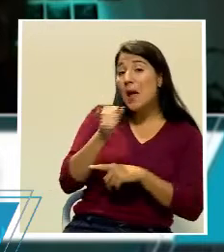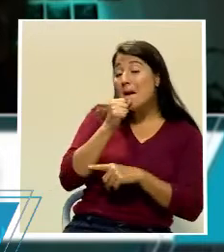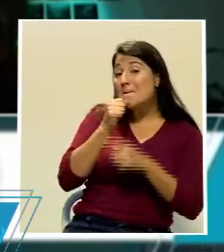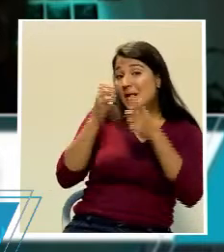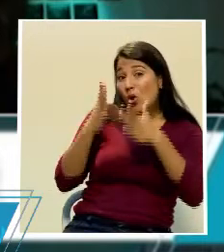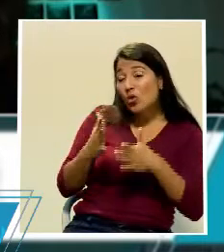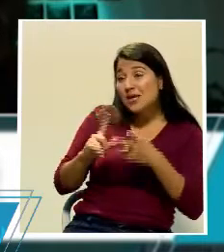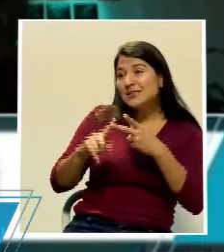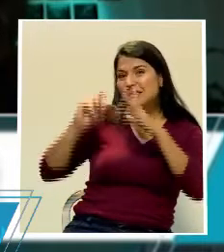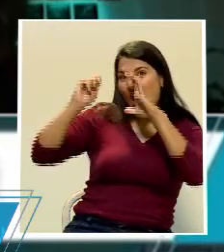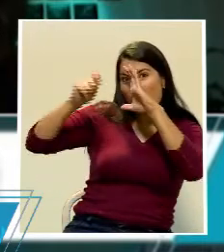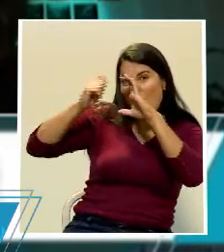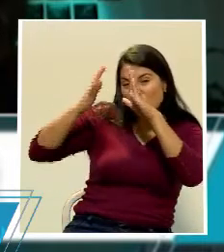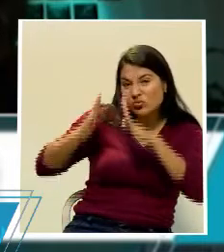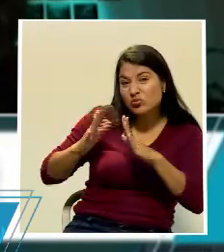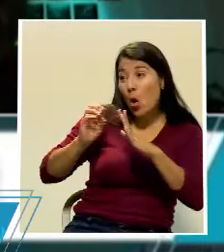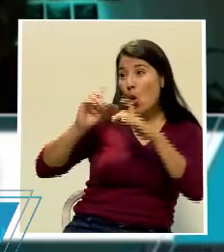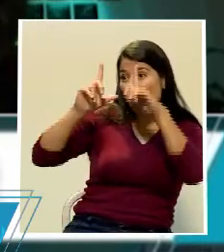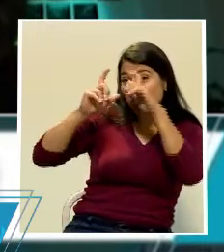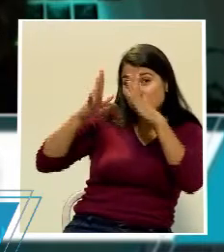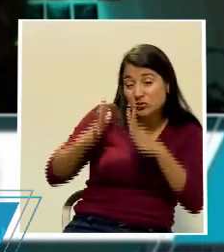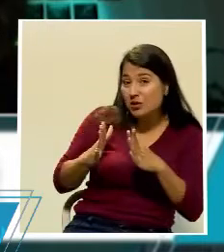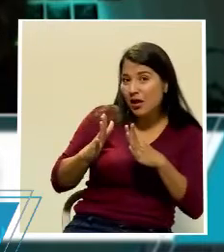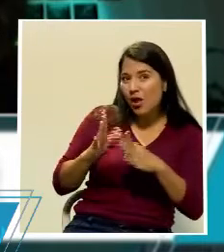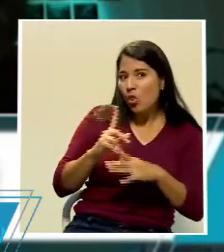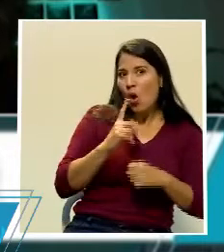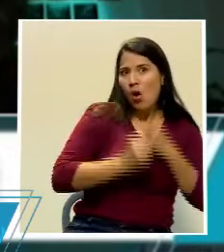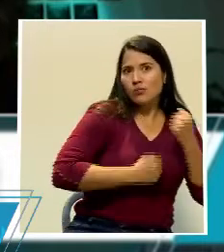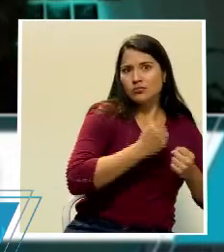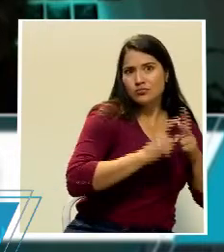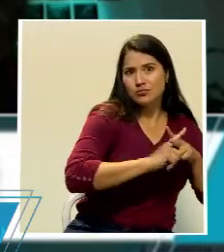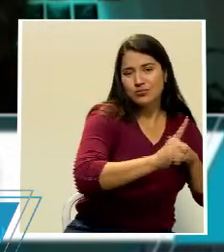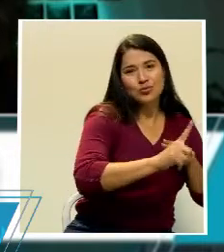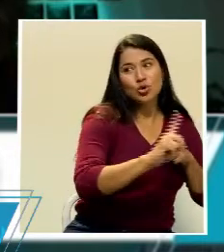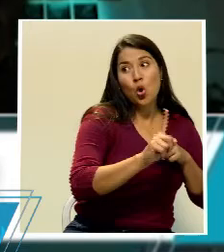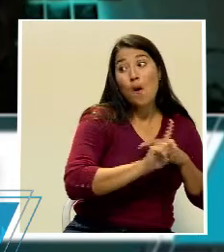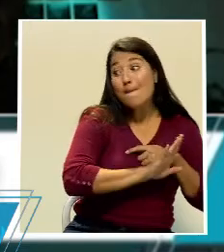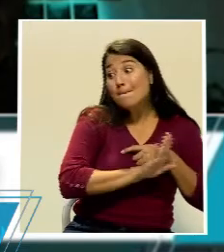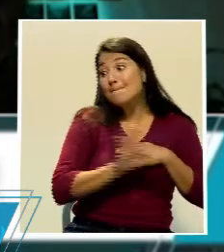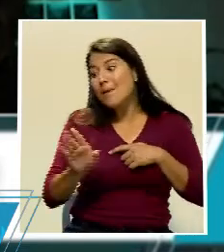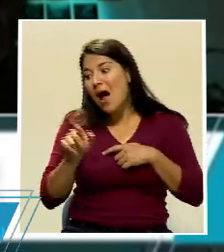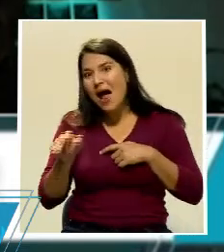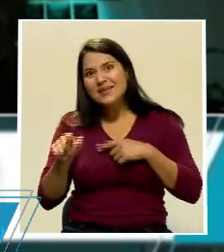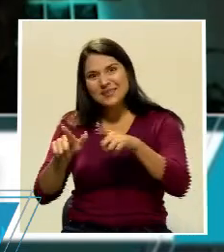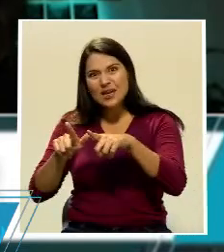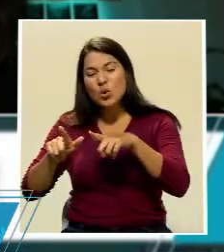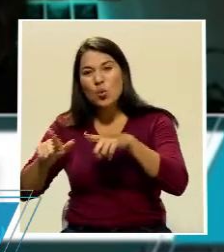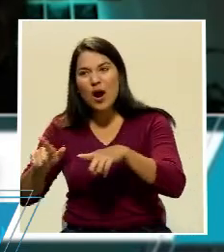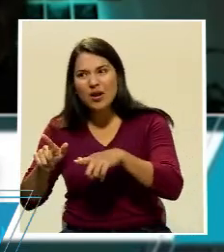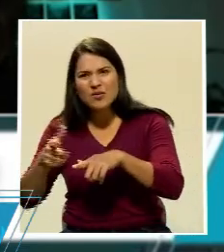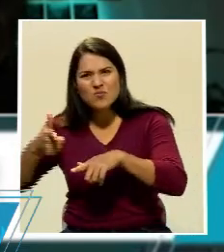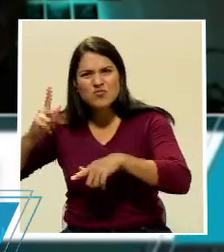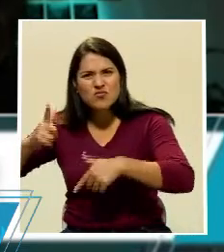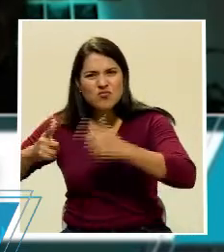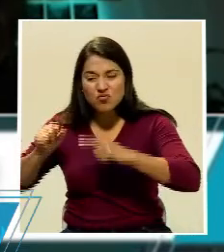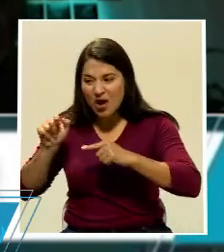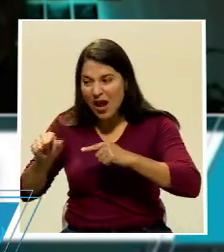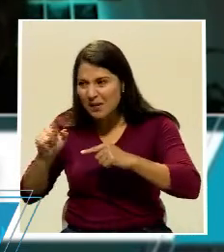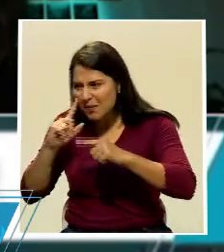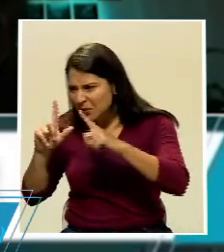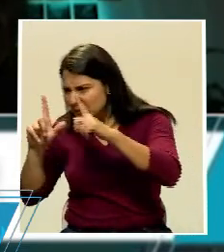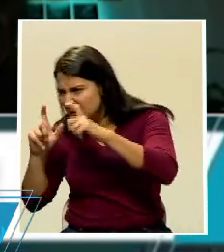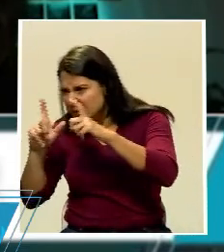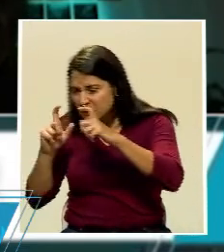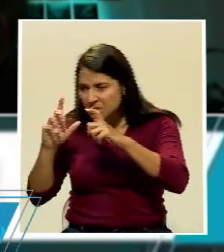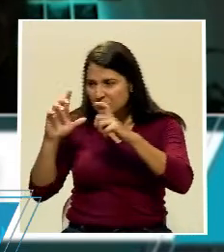como tal, corre hacia el disparo, trata de buscar la historia. Es un entrenamiento en el que en